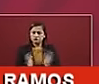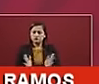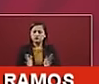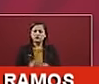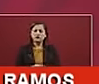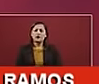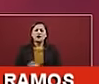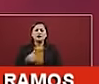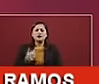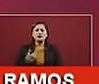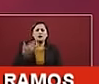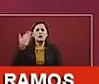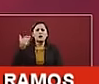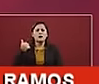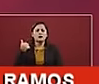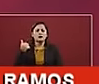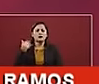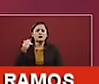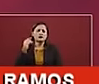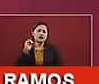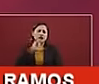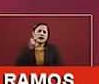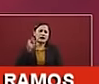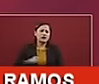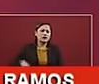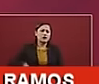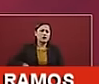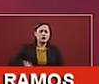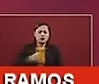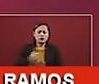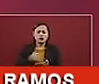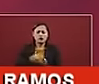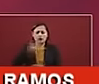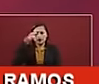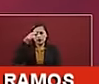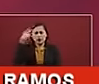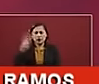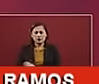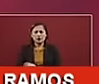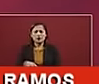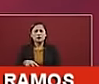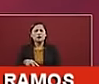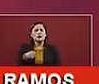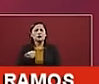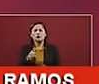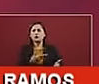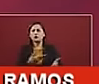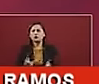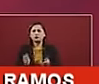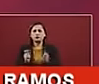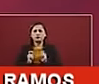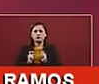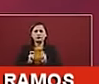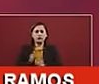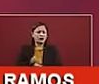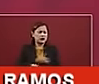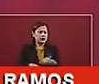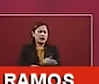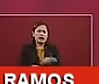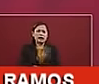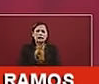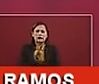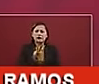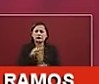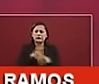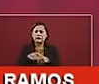jefe de gobierno en la ciudad méxico cuando llegué eran tres homicidios diarios y dejé